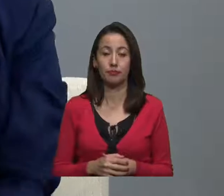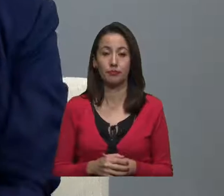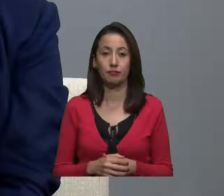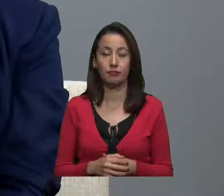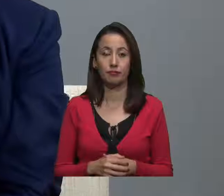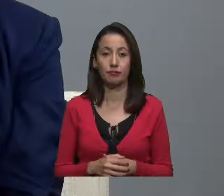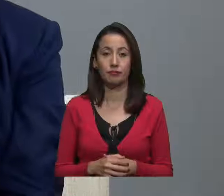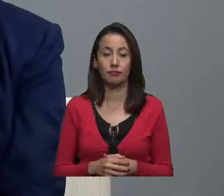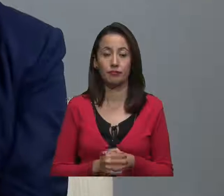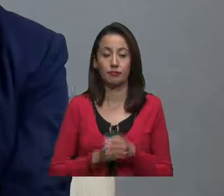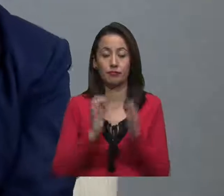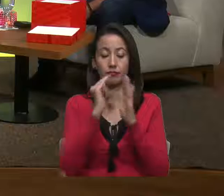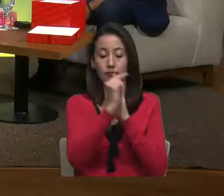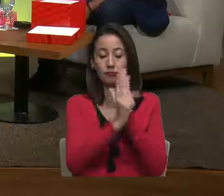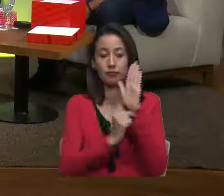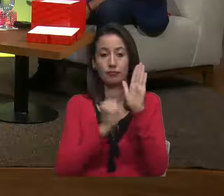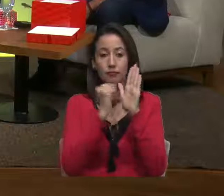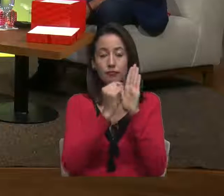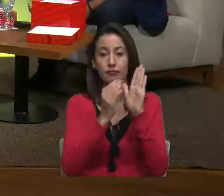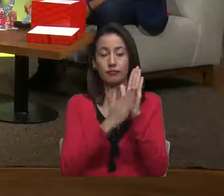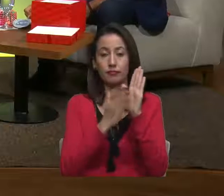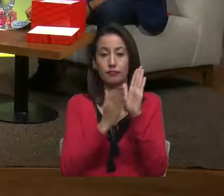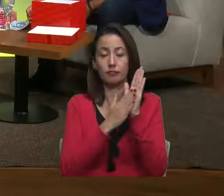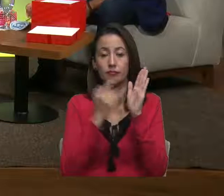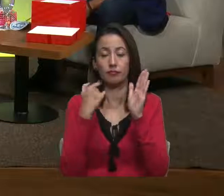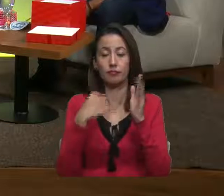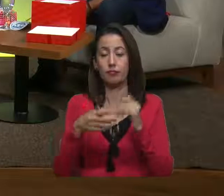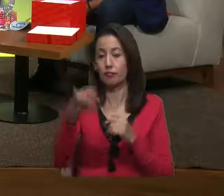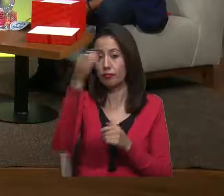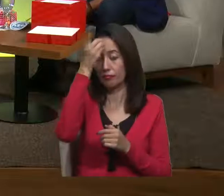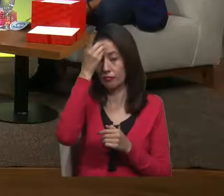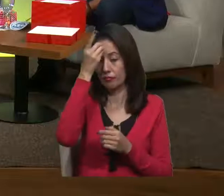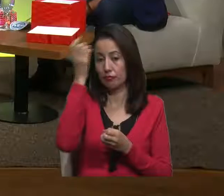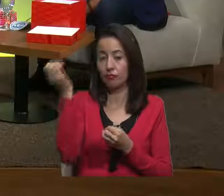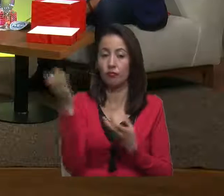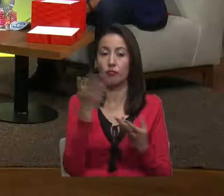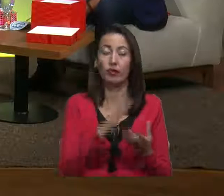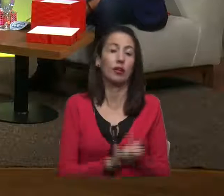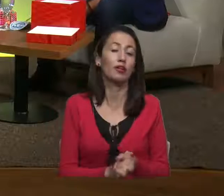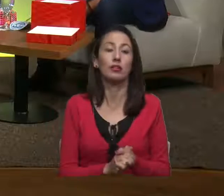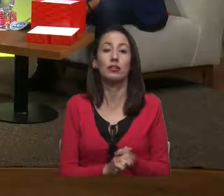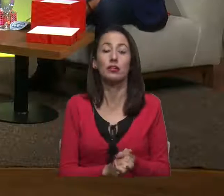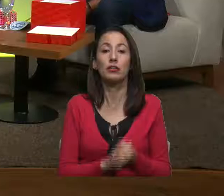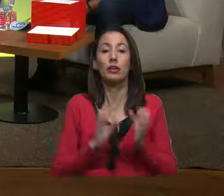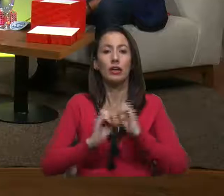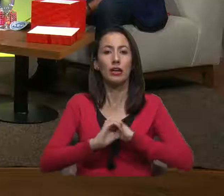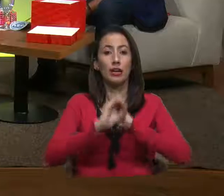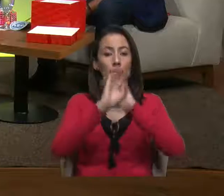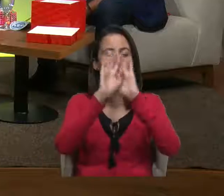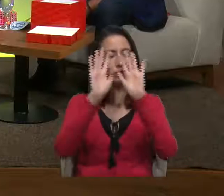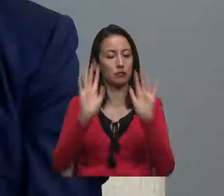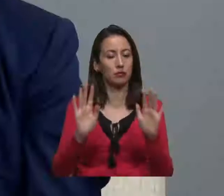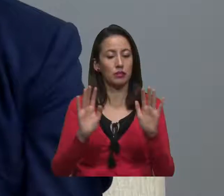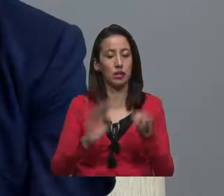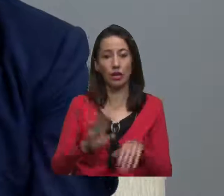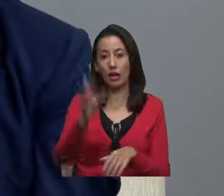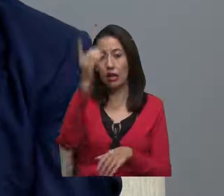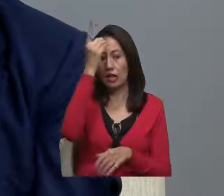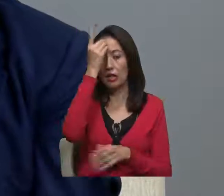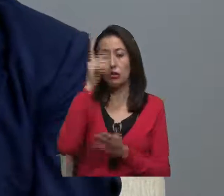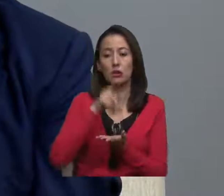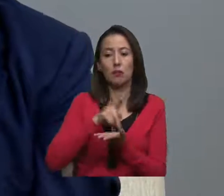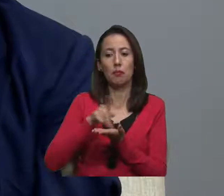fondo monetario internacional que va a ser con el fondo con el crédito y sus condiciones a ver nosotros estamos clarísimos que las deudas hay que pagarlas